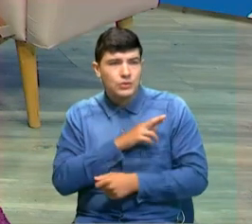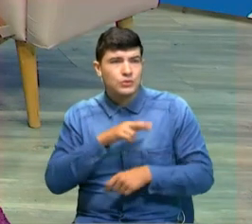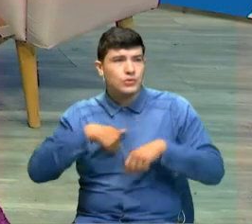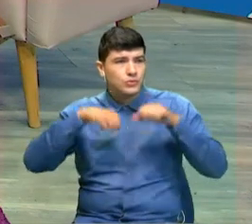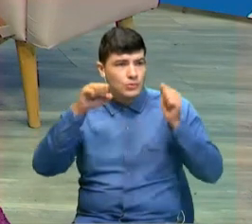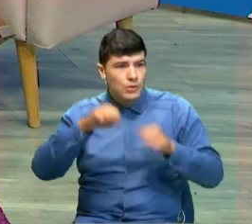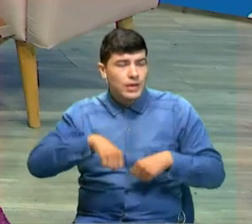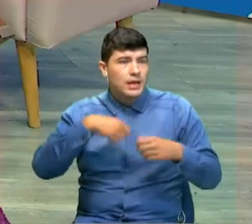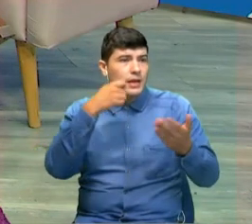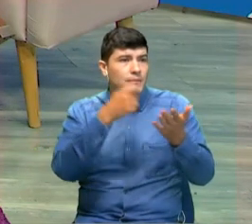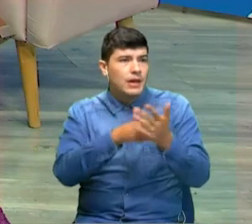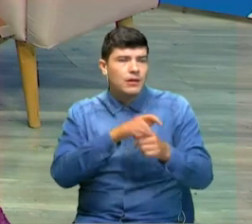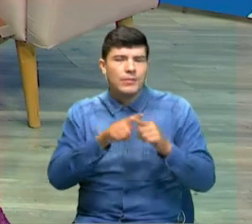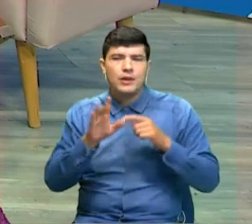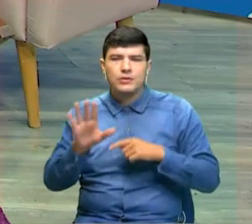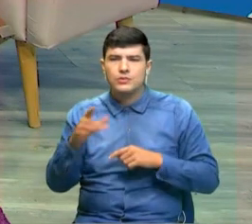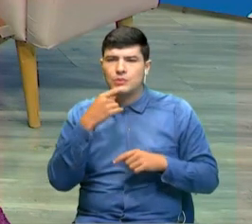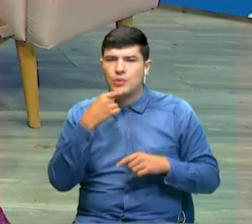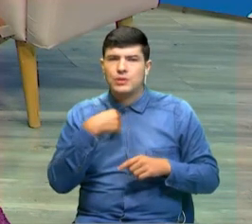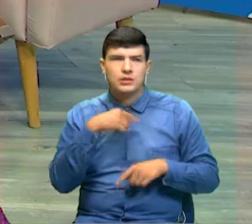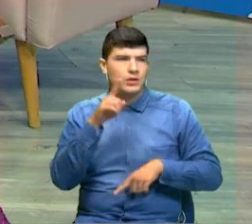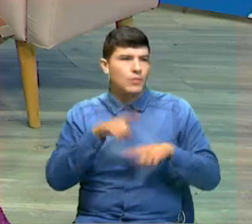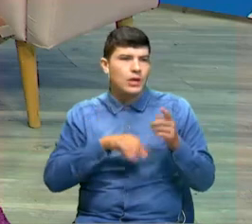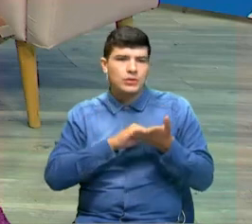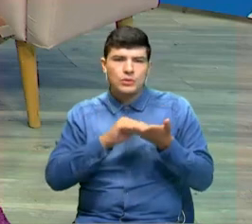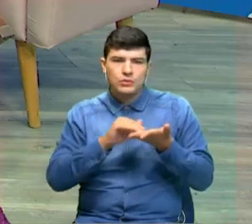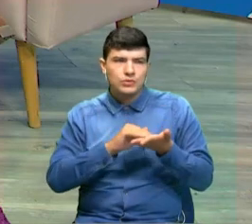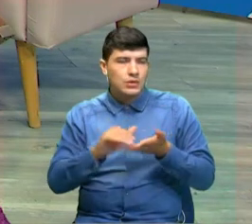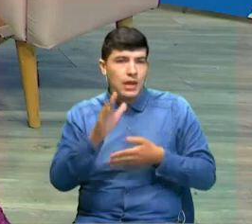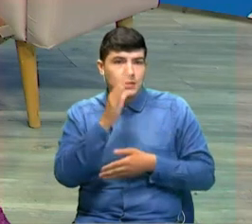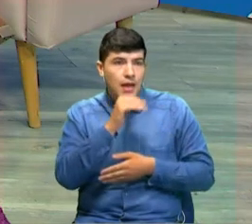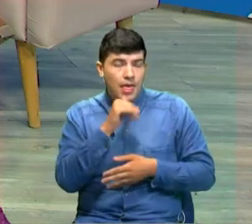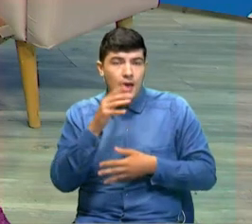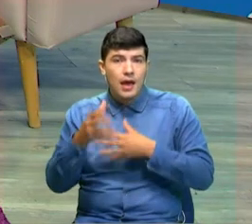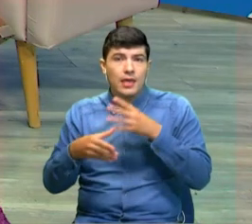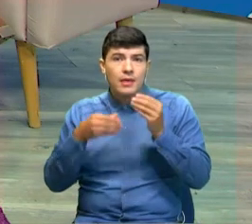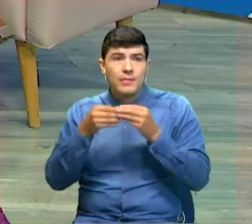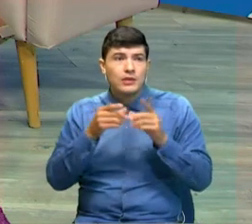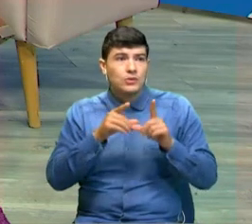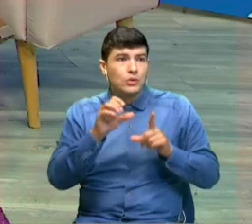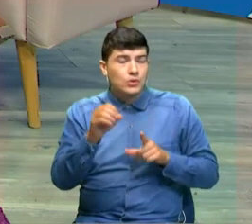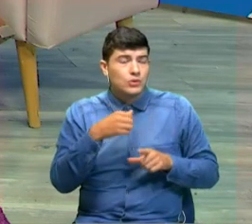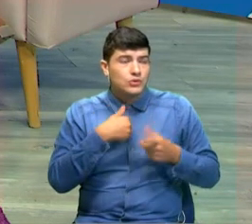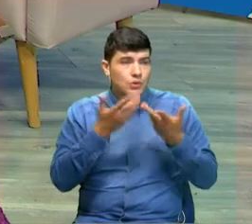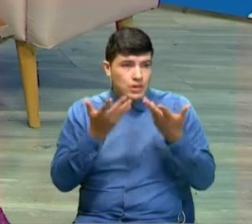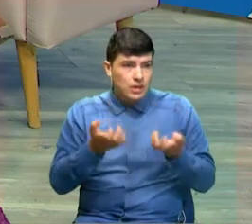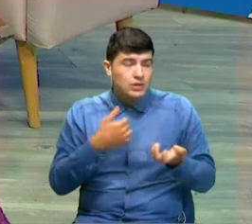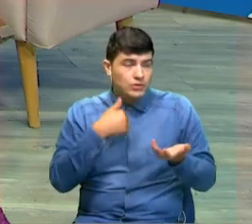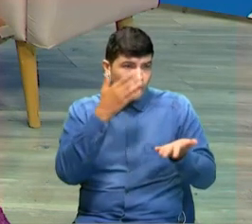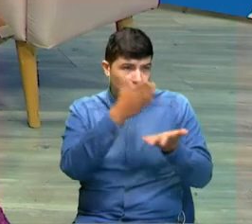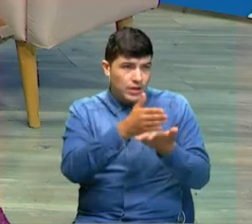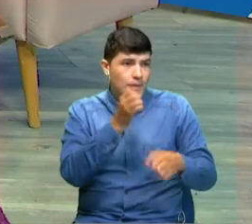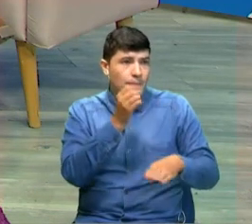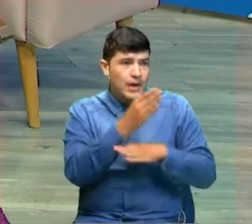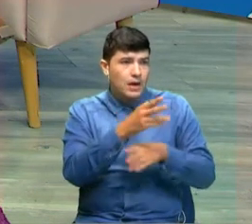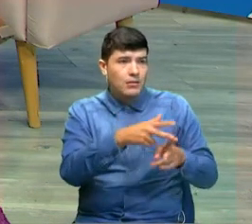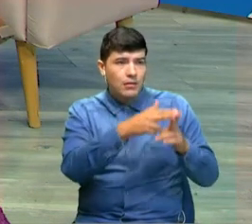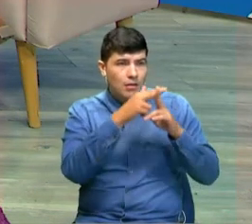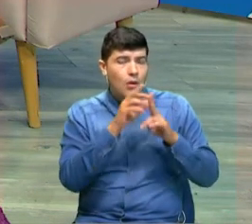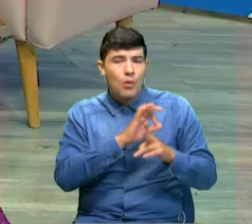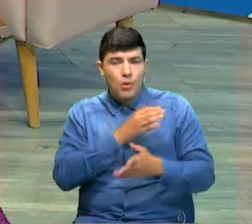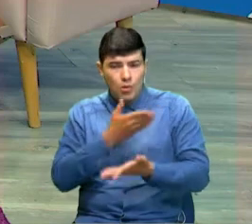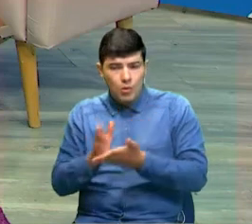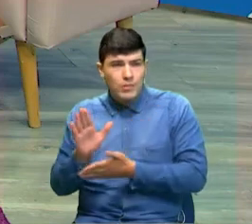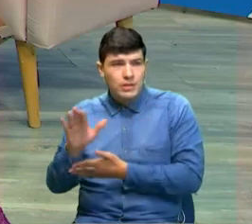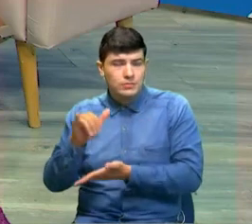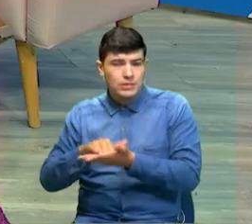cancelar, pero nos dicen que ellos no pueden solucionar nada. Lo otro, doctor, es que también fui a un banco para ver si nos podían comprar la